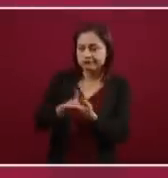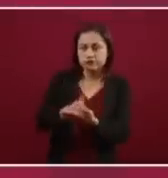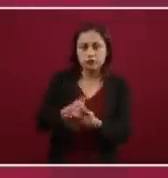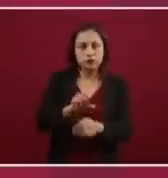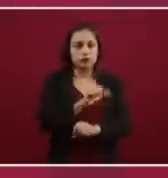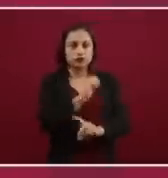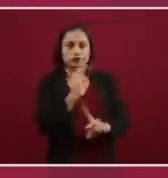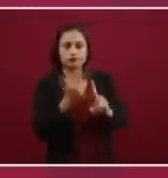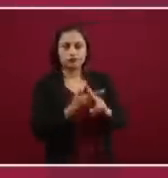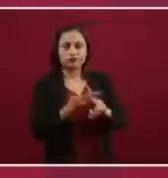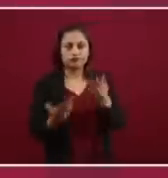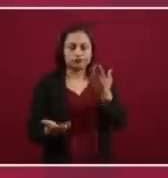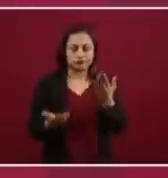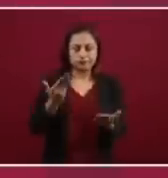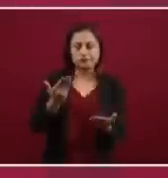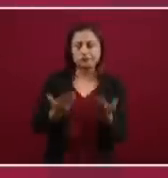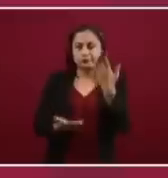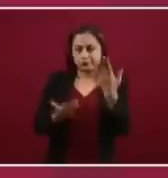Lo que a nosotros nos importa